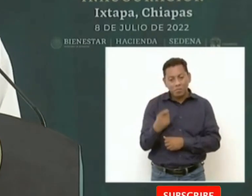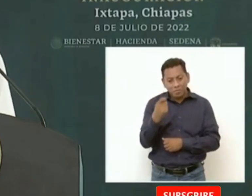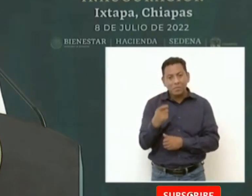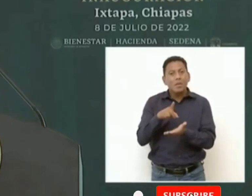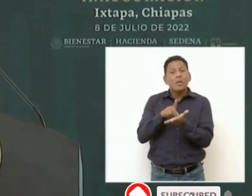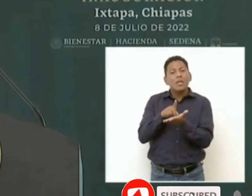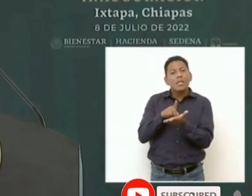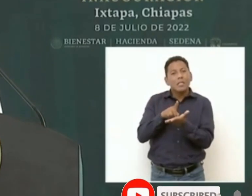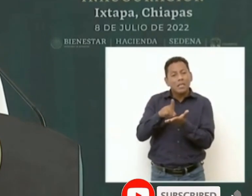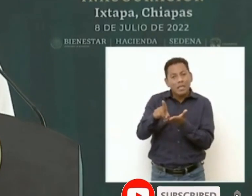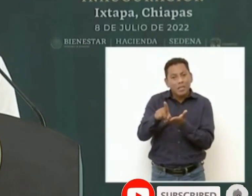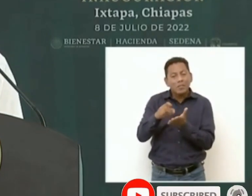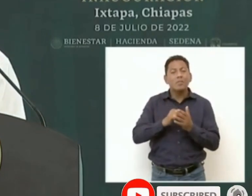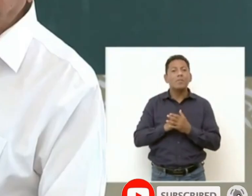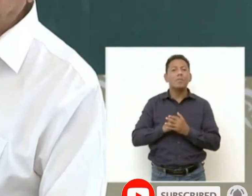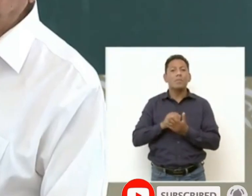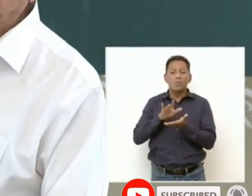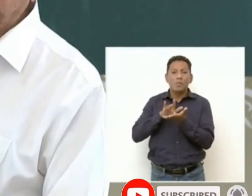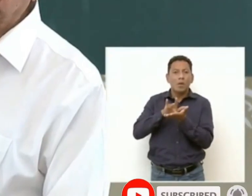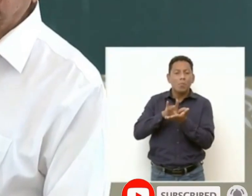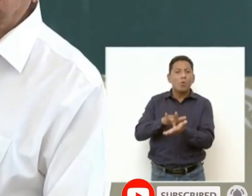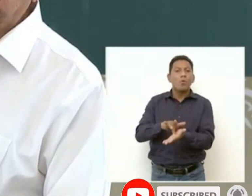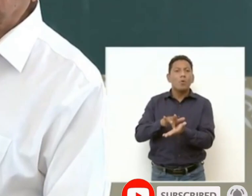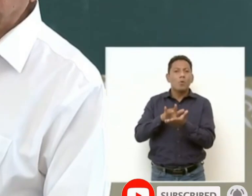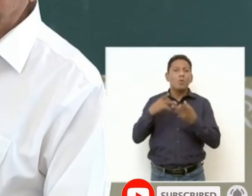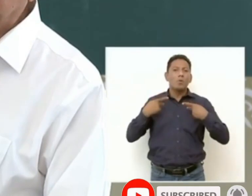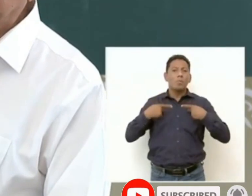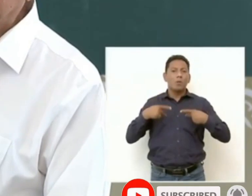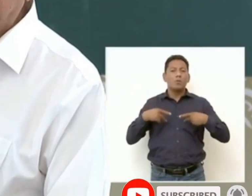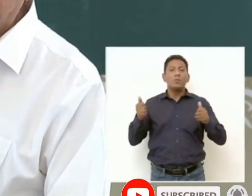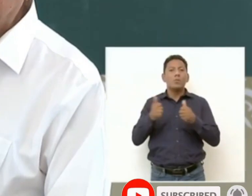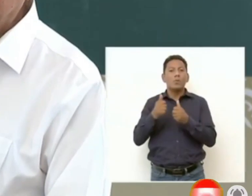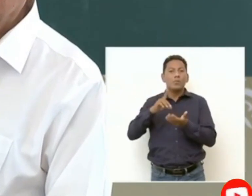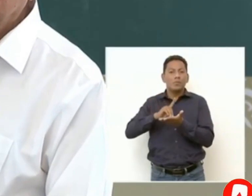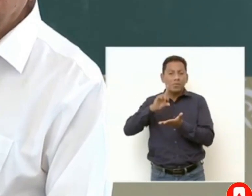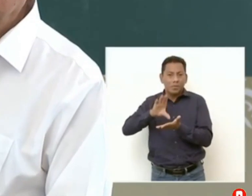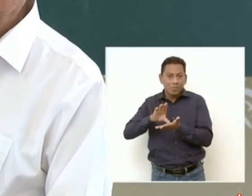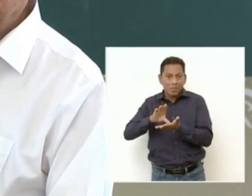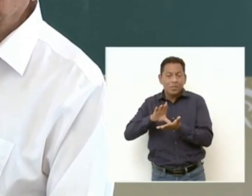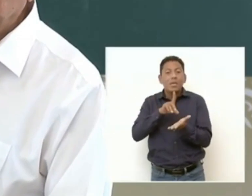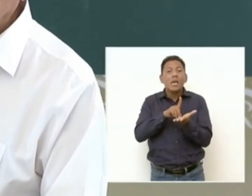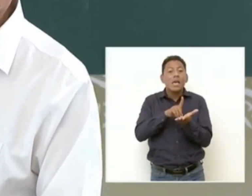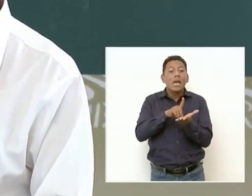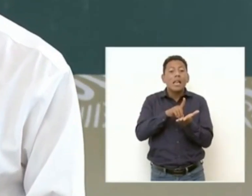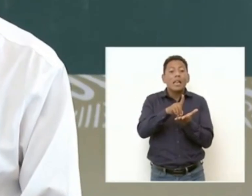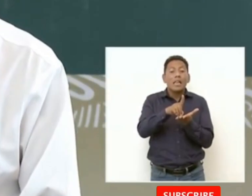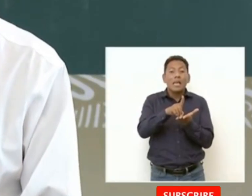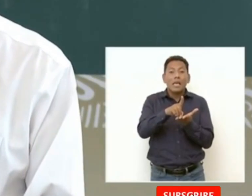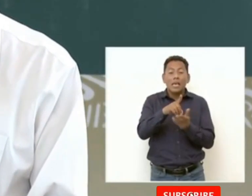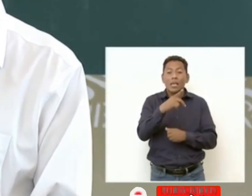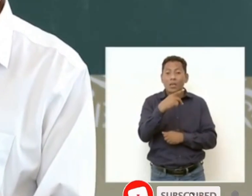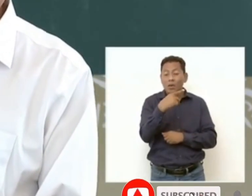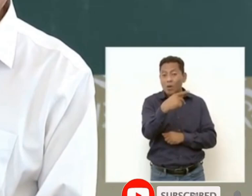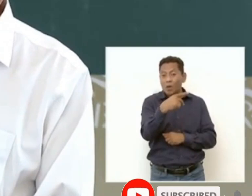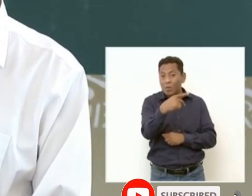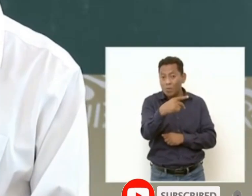el derecho a la pensión de personas con discapacidad y el derecho